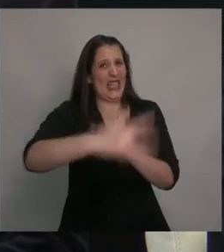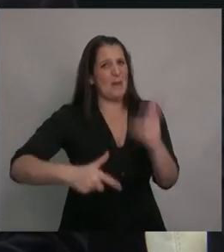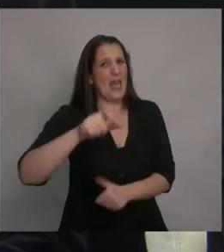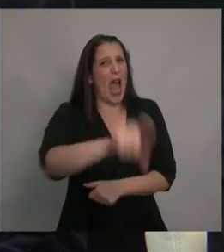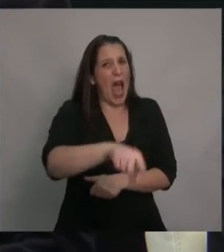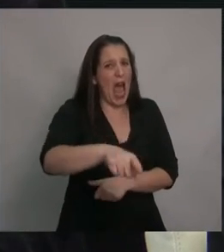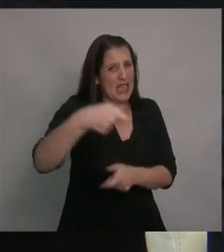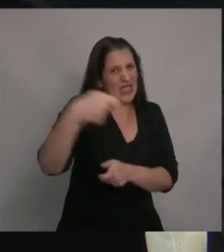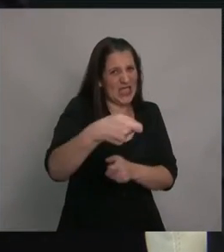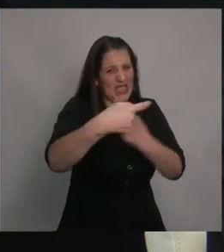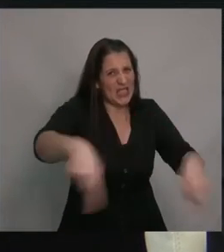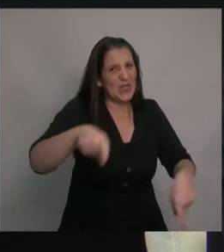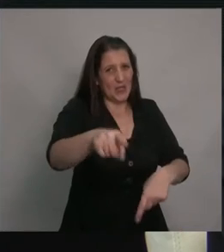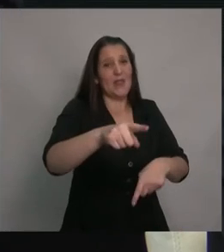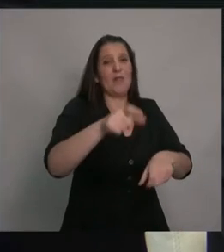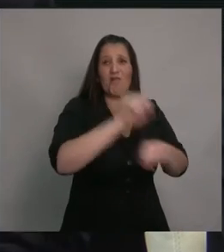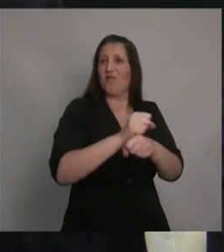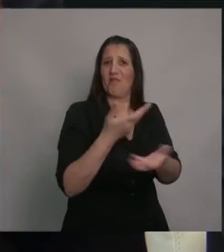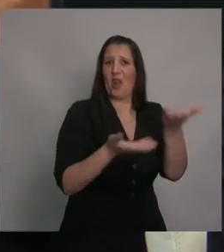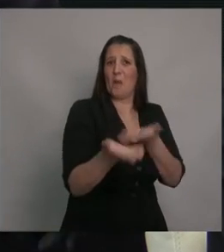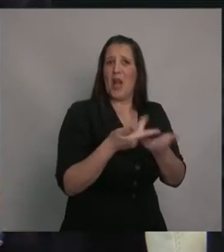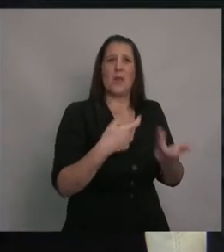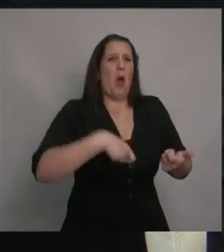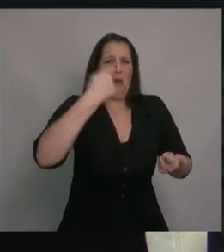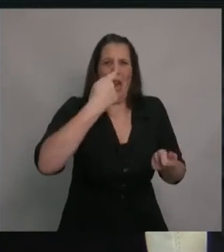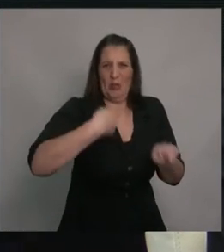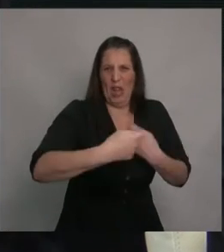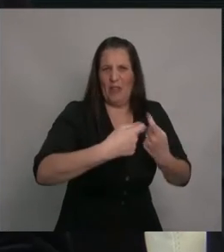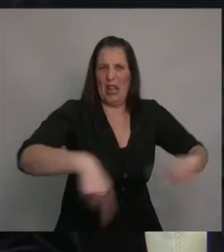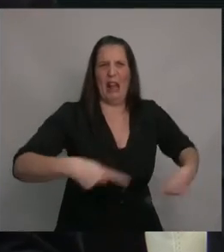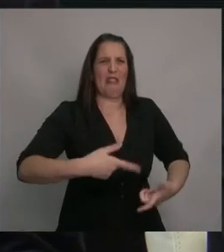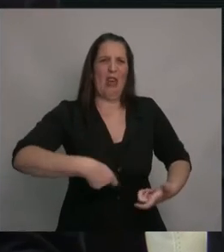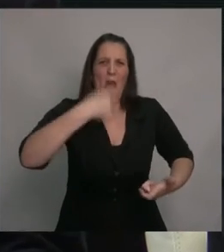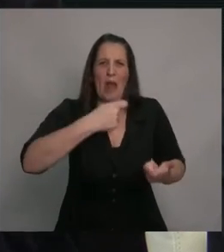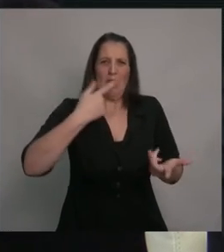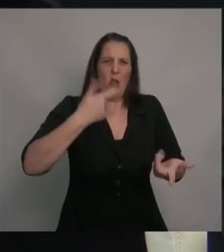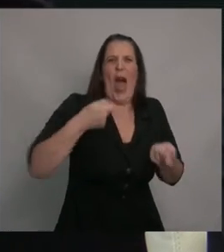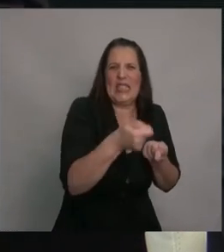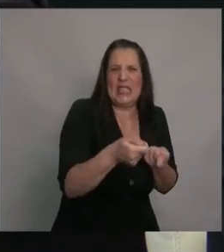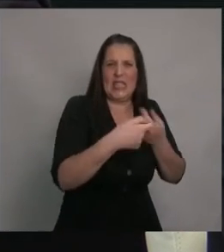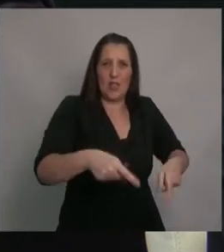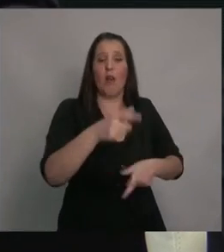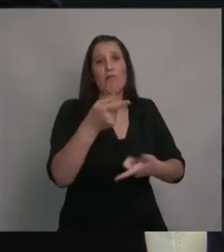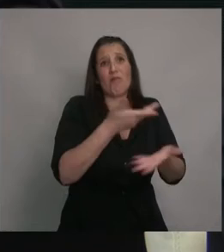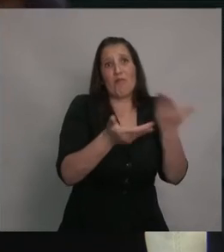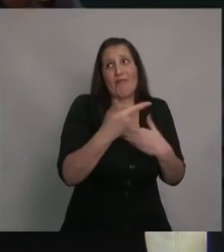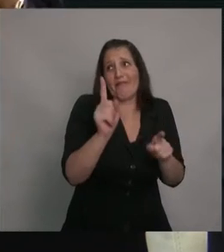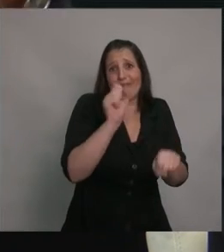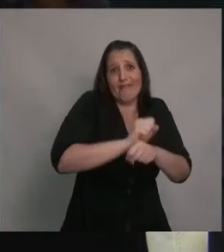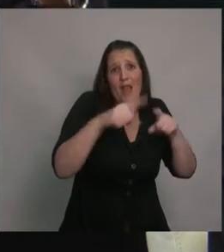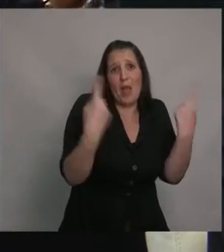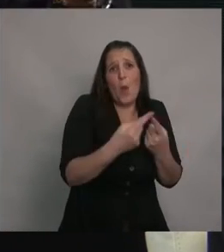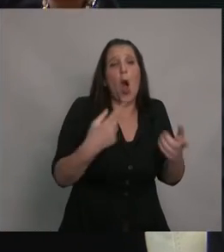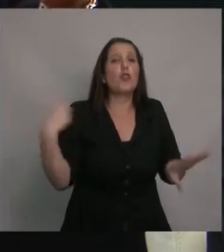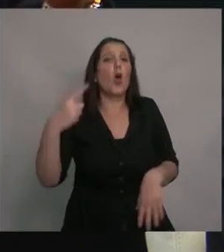país. Compartimos celda con narcotraficantes, con drogadictos, con asesinos. Todo el mundo pensó que era el fin de la historia. ¿Por qué?